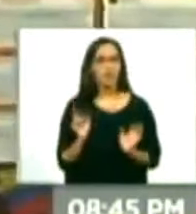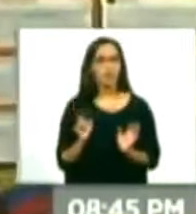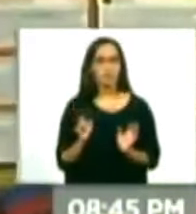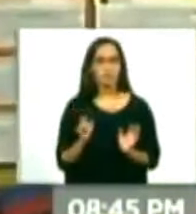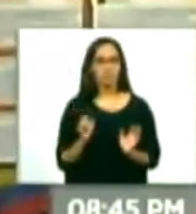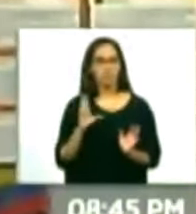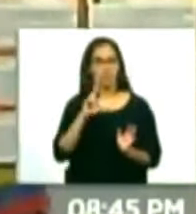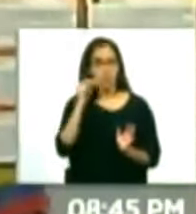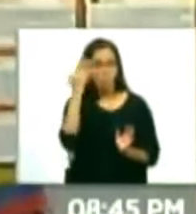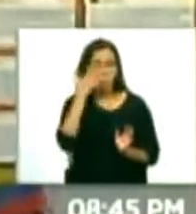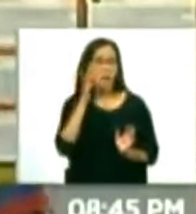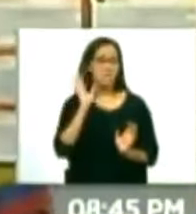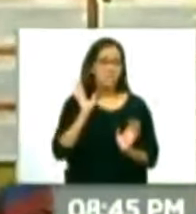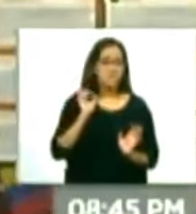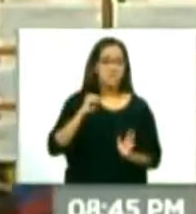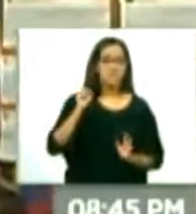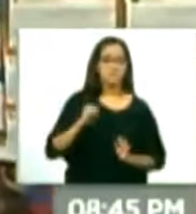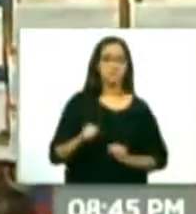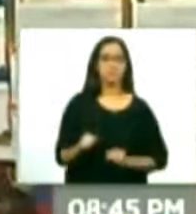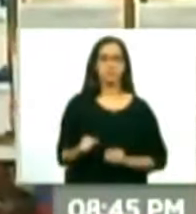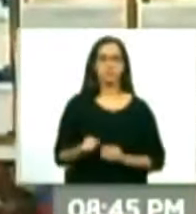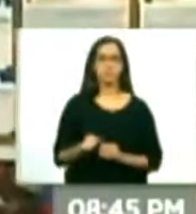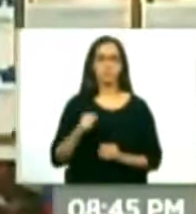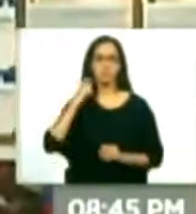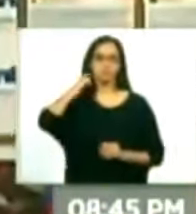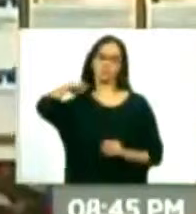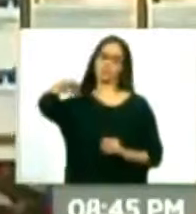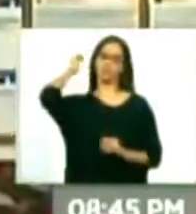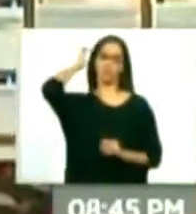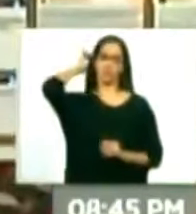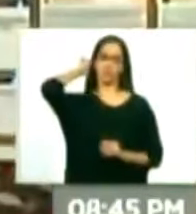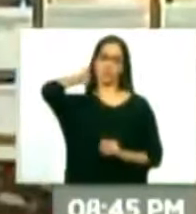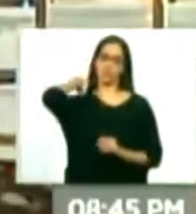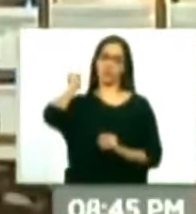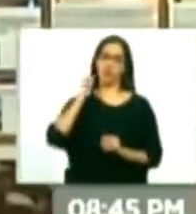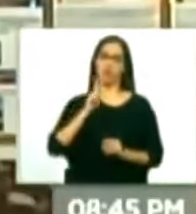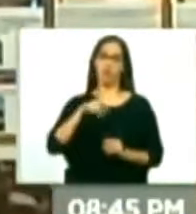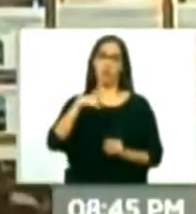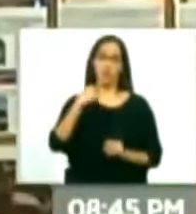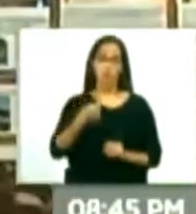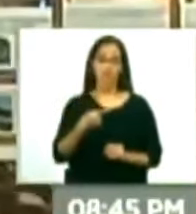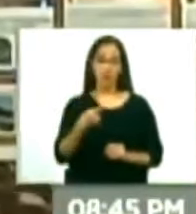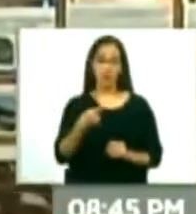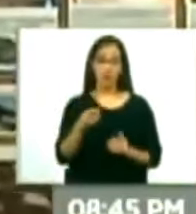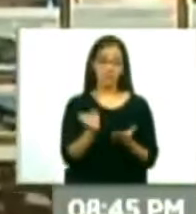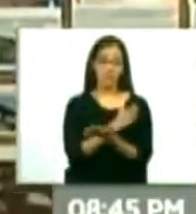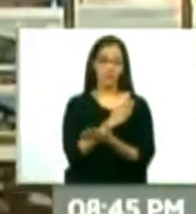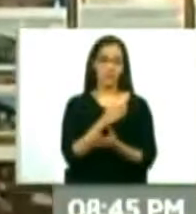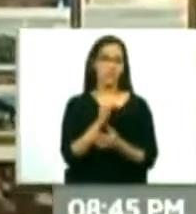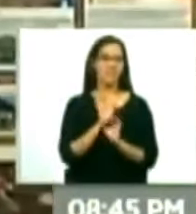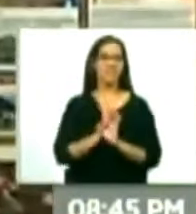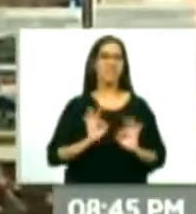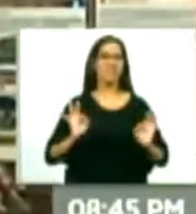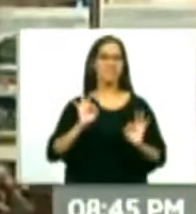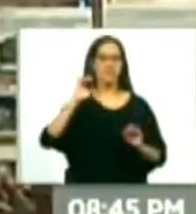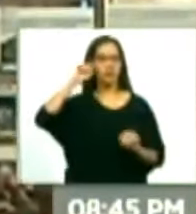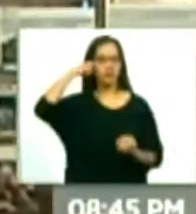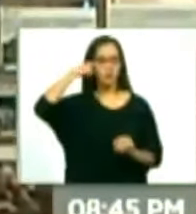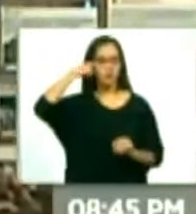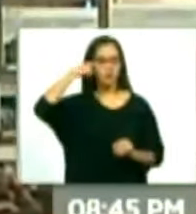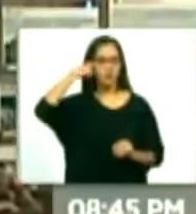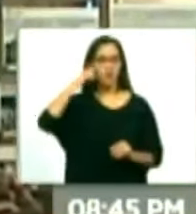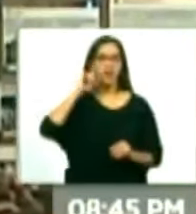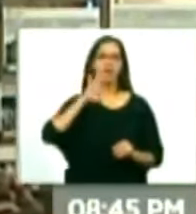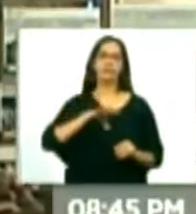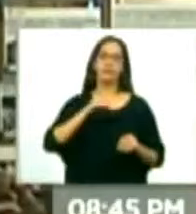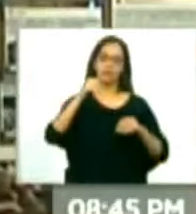así. Después que salga de ahí, nadie lo va a recordar. Quedará